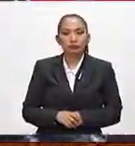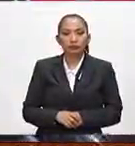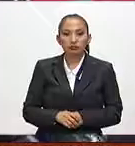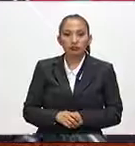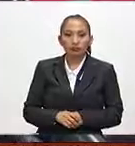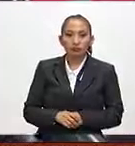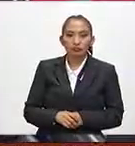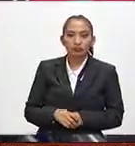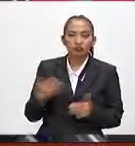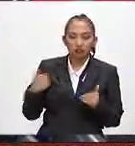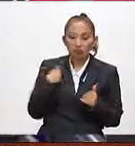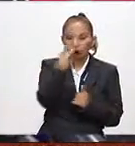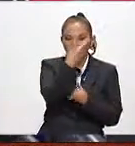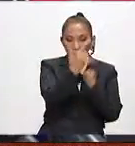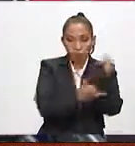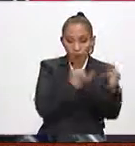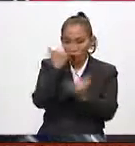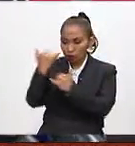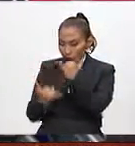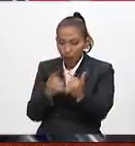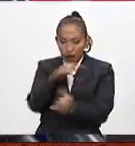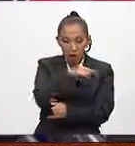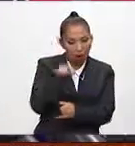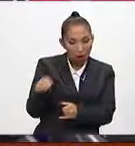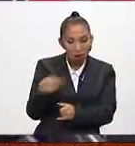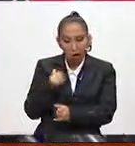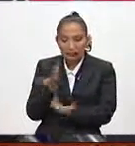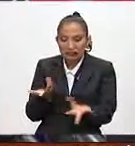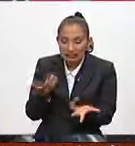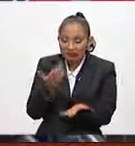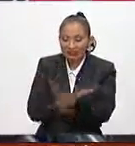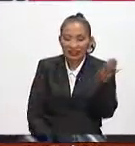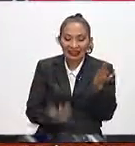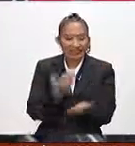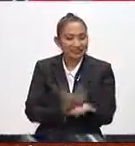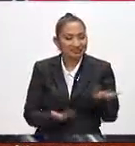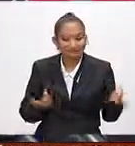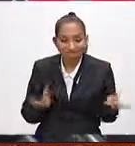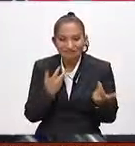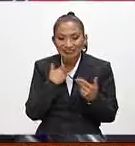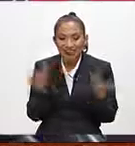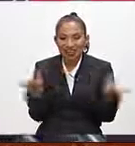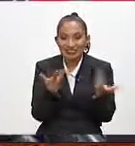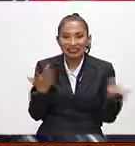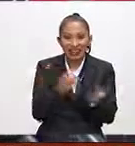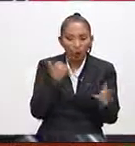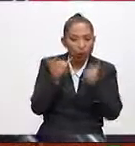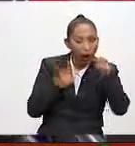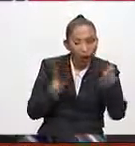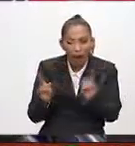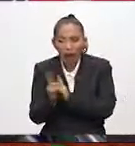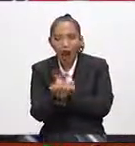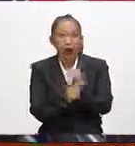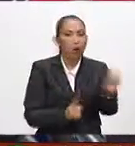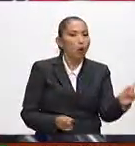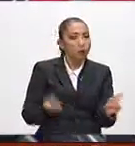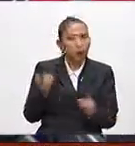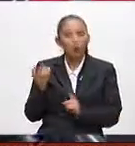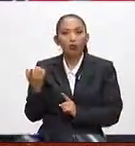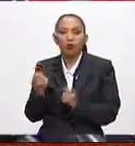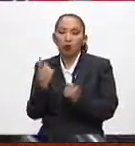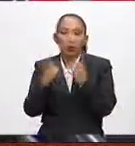Que van los dos partidos del torneo, no hemos quedado corto, creo yo, en la generación de fútbol, en el volumen futbolístico que